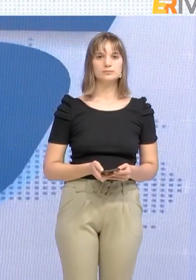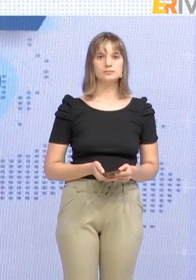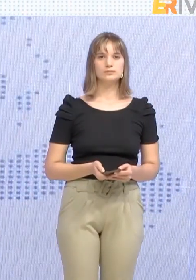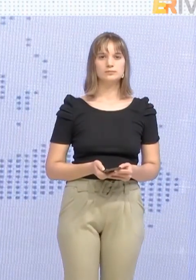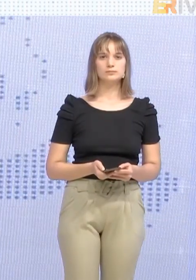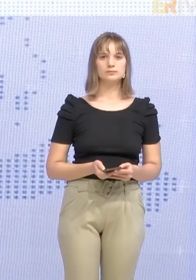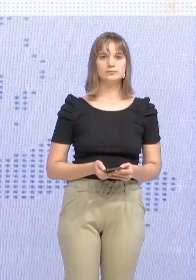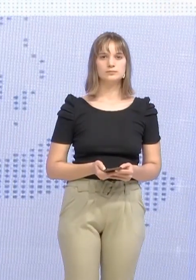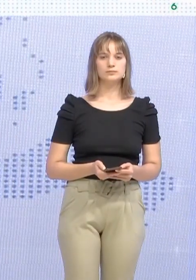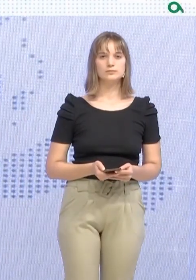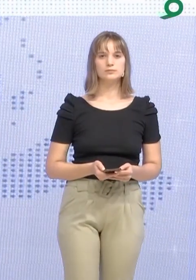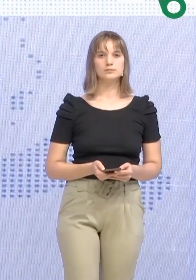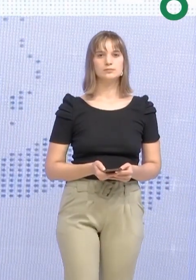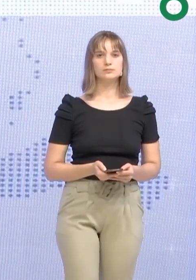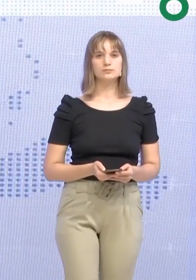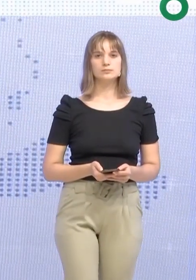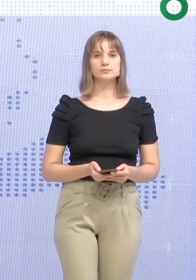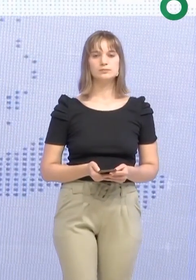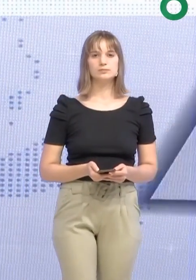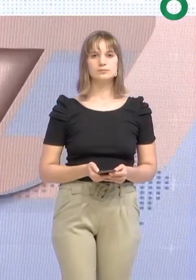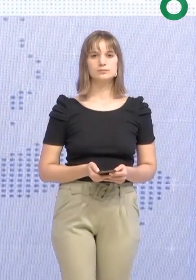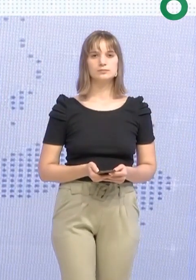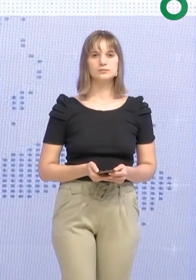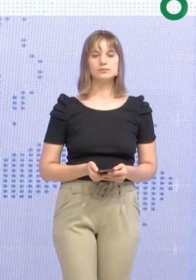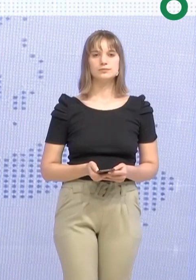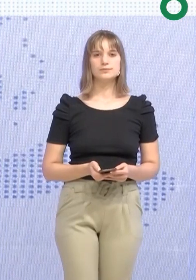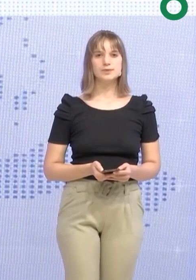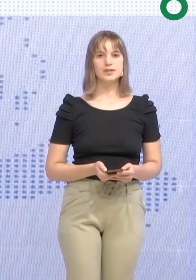tiene un tiempo, un plazo razonable para investigar.